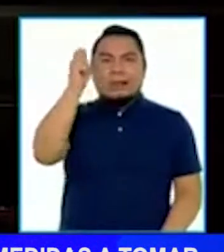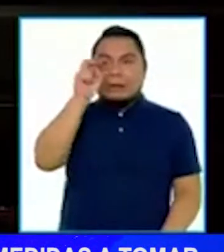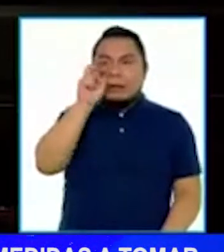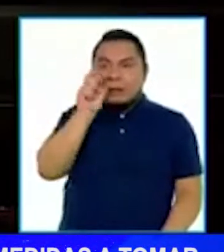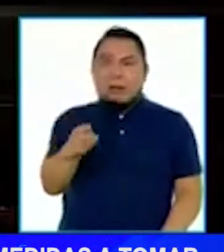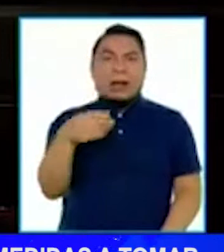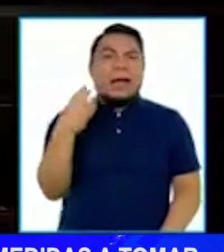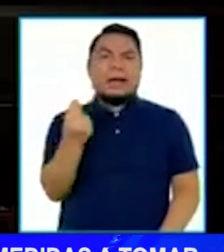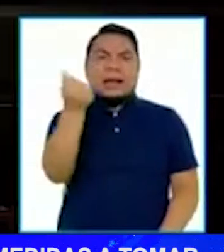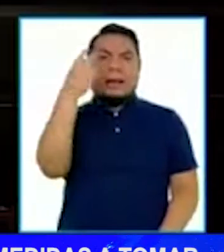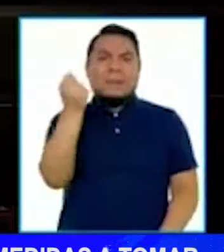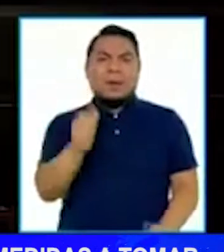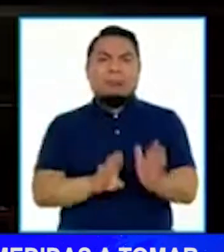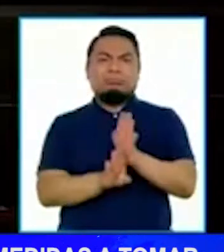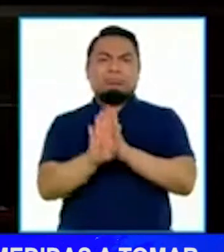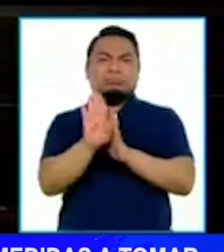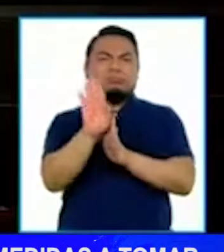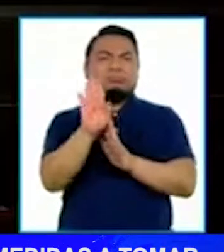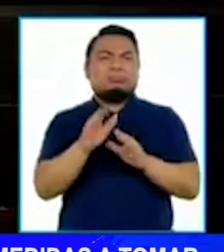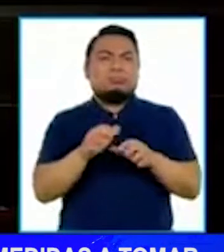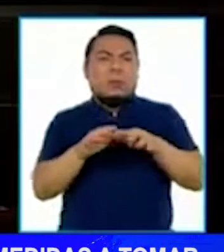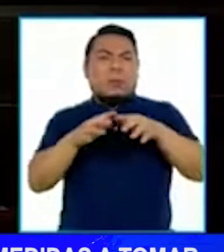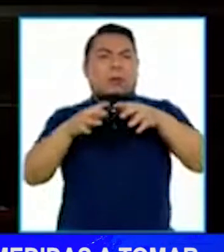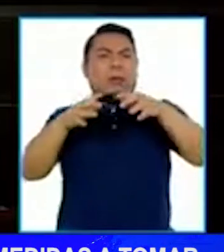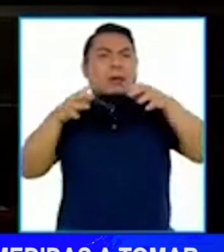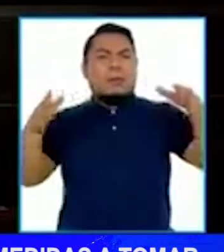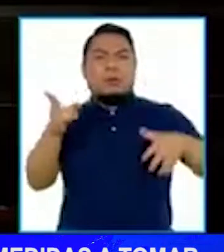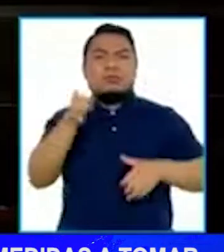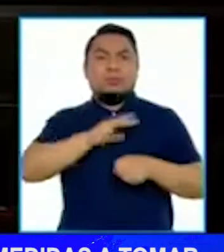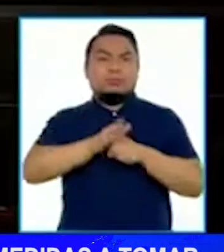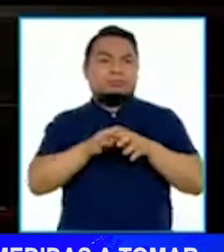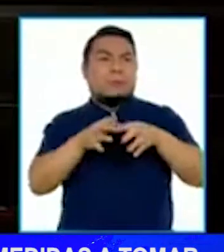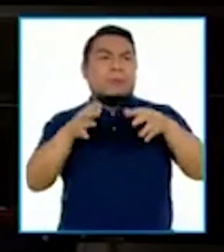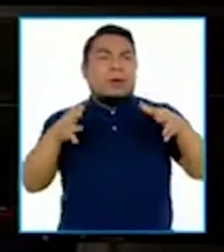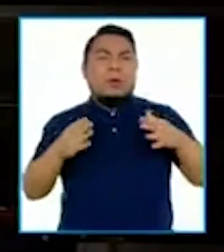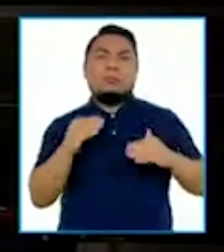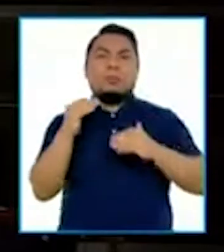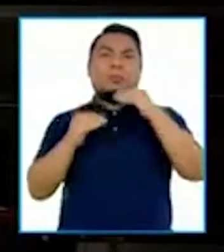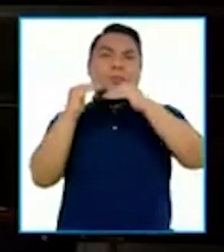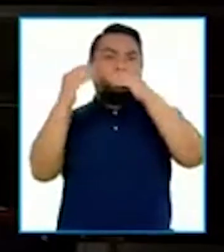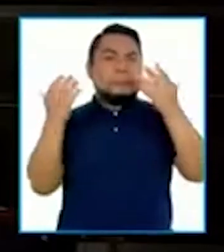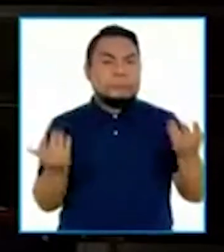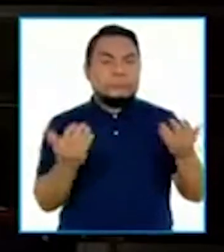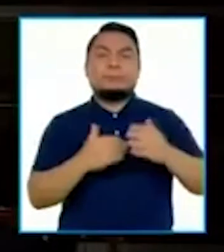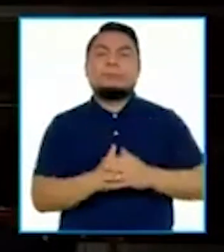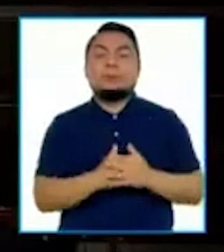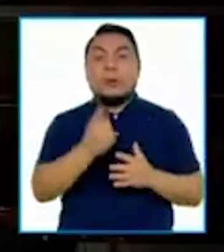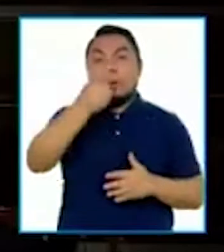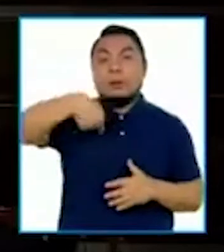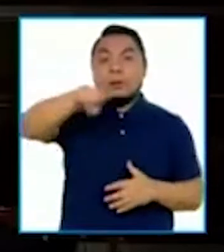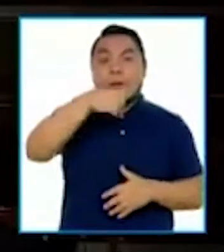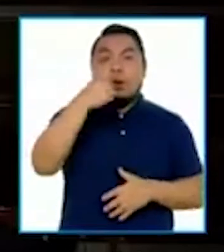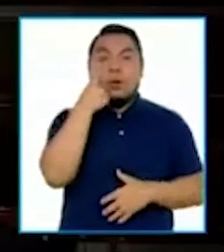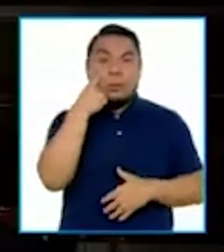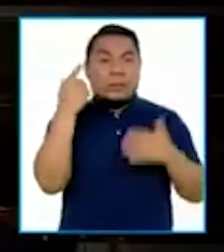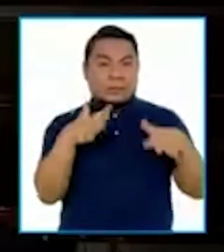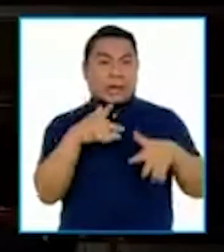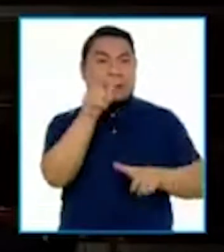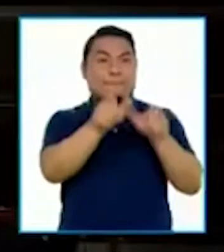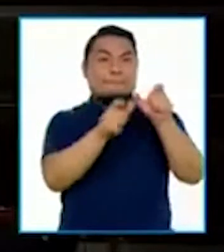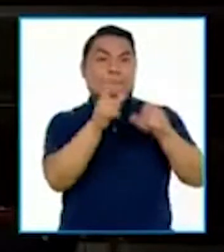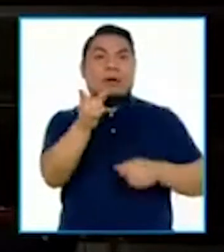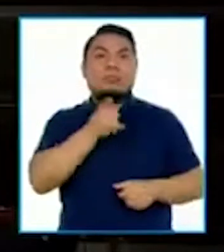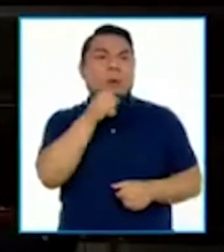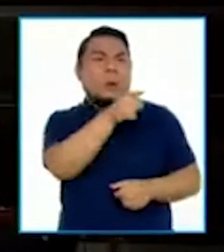del rápido aumento de contagios provocados por la COVID-19. Todos conocemos ya a